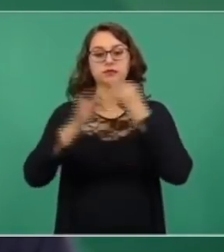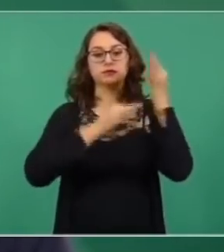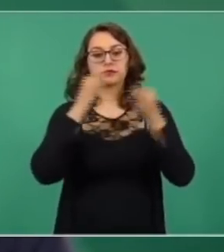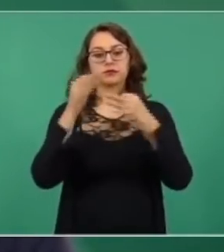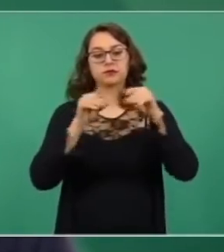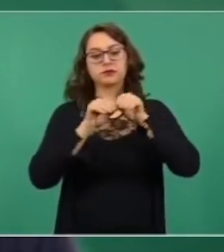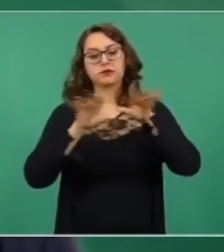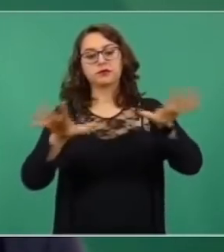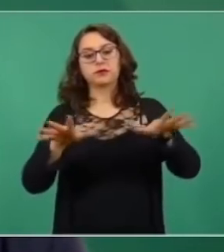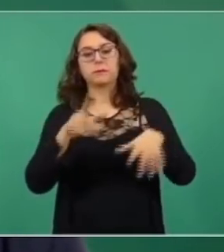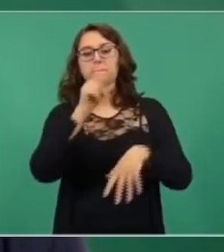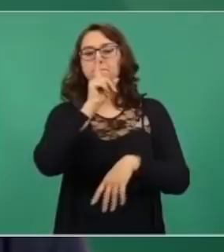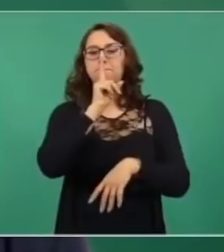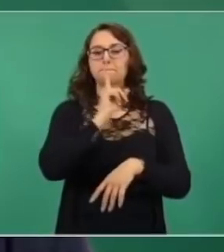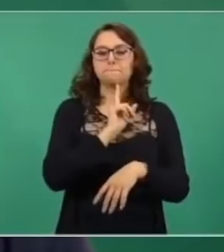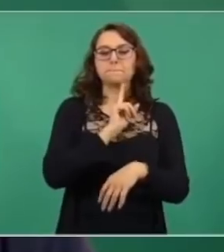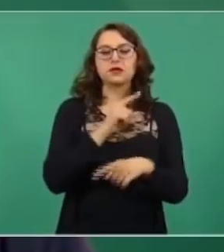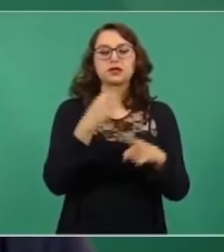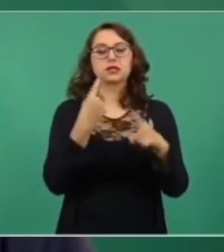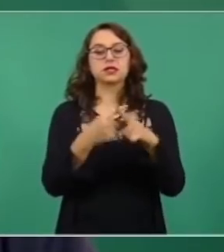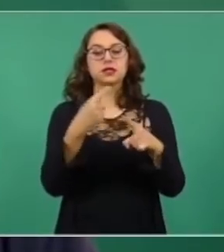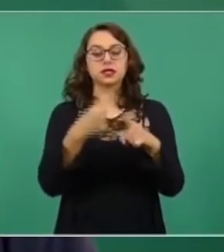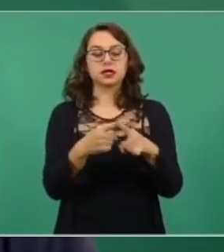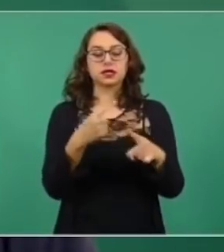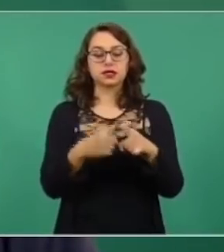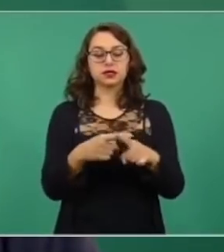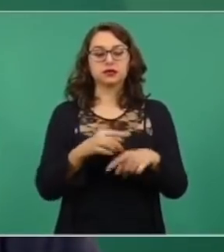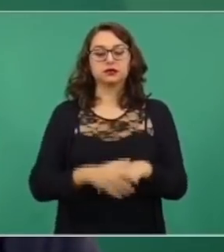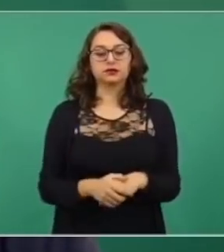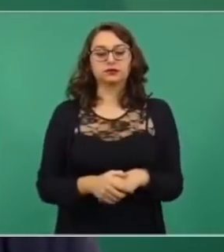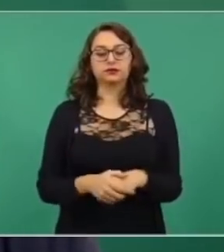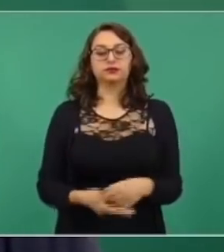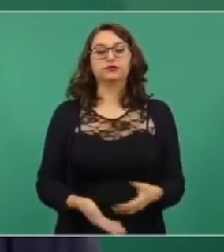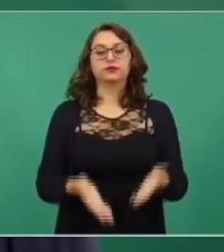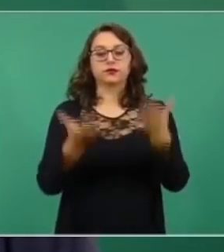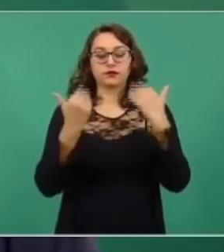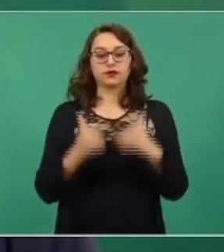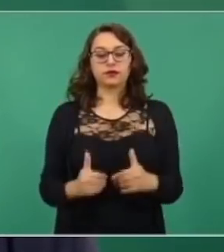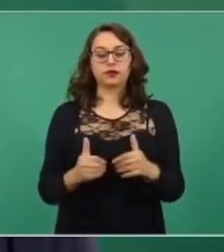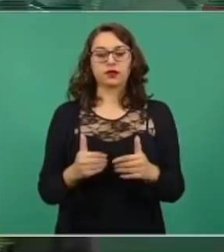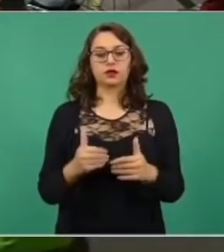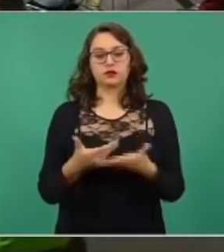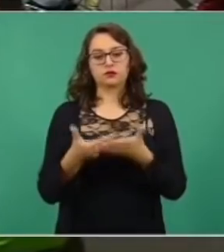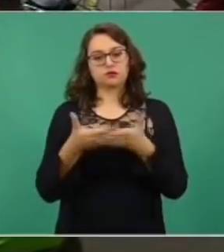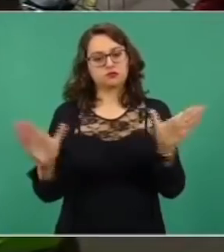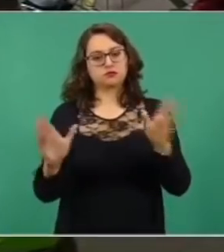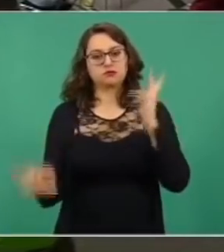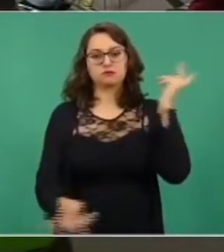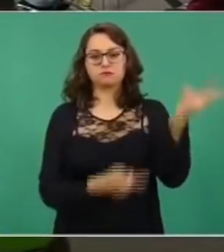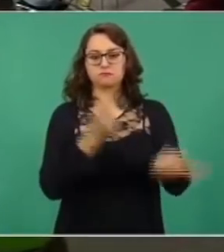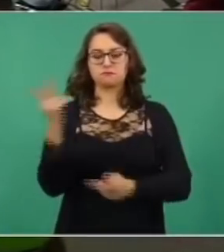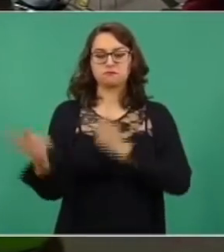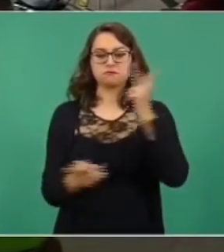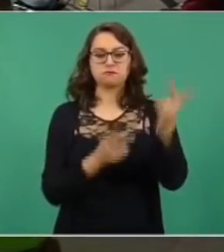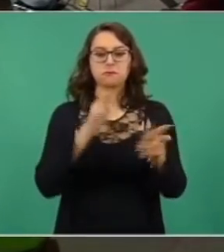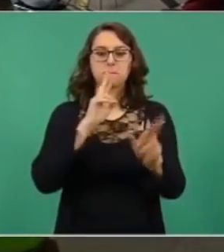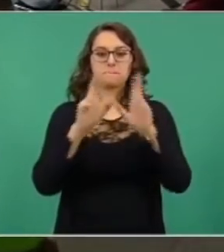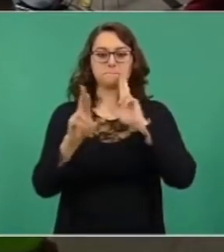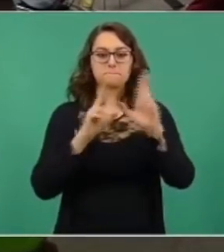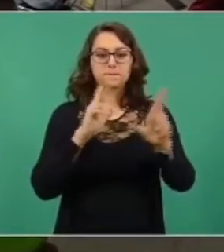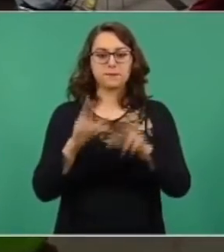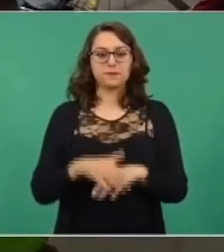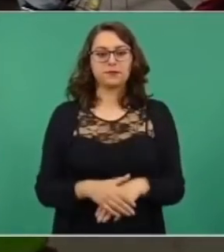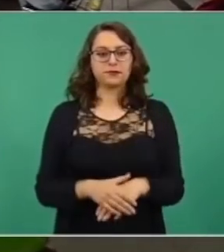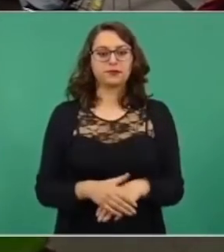con Elizabeth García Vilchis y después a preguntas y respuestas.